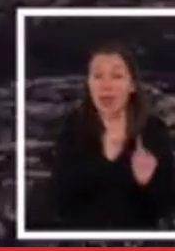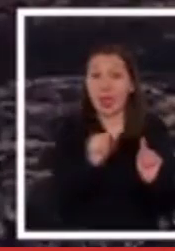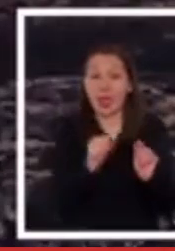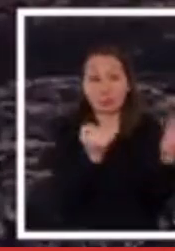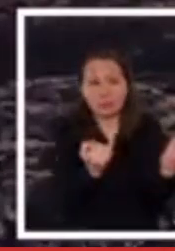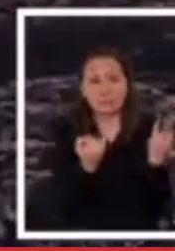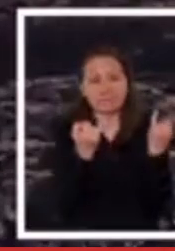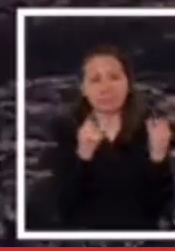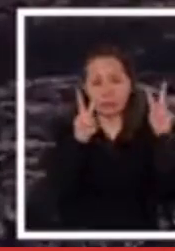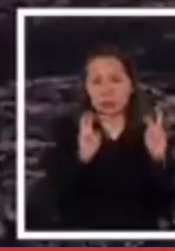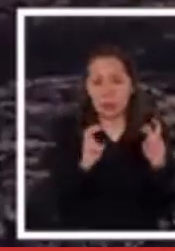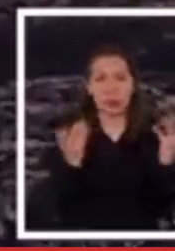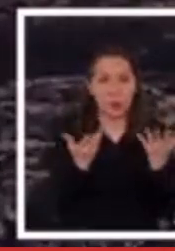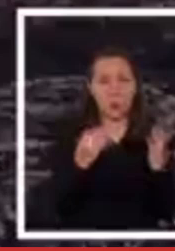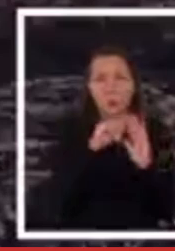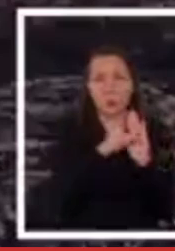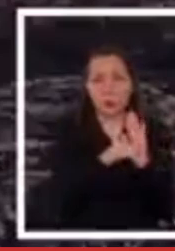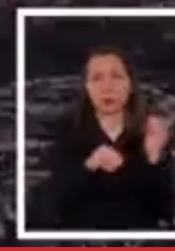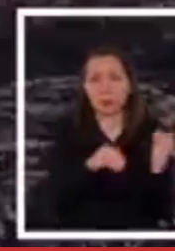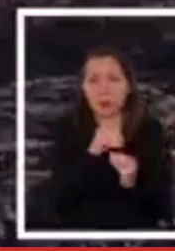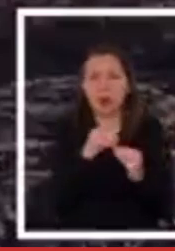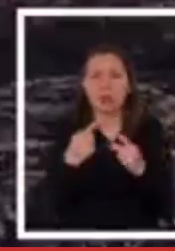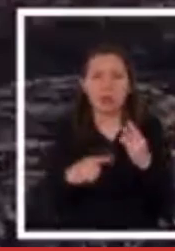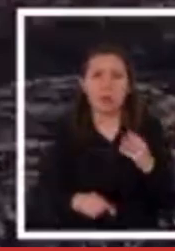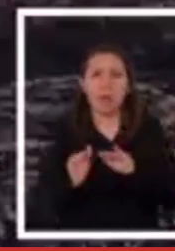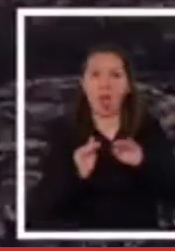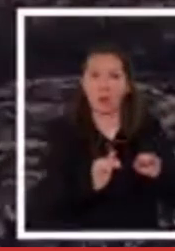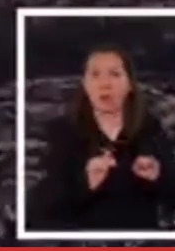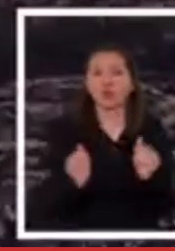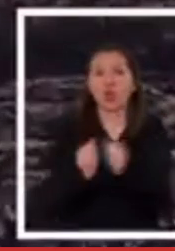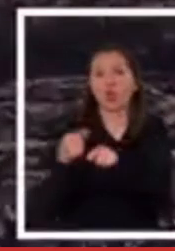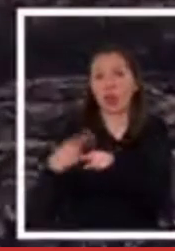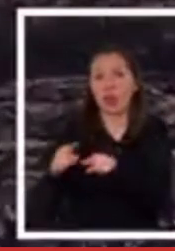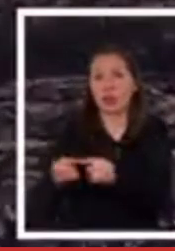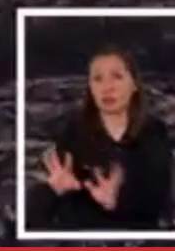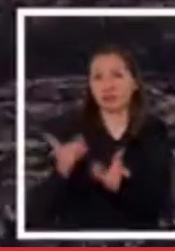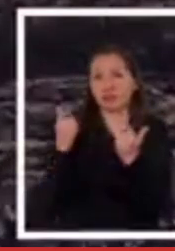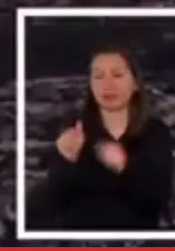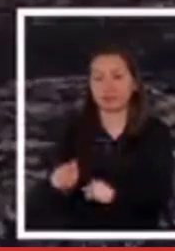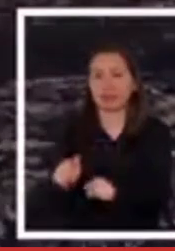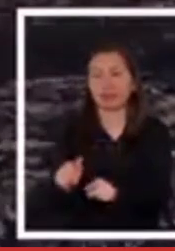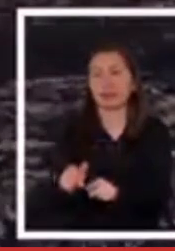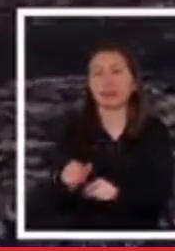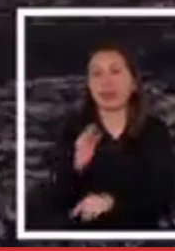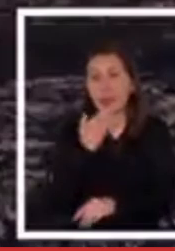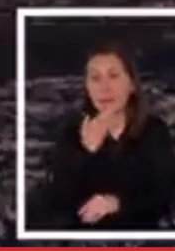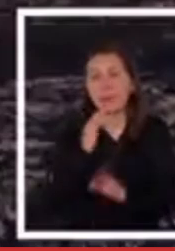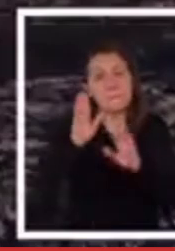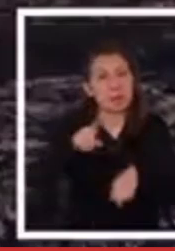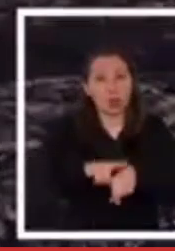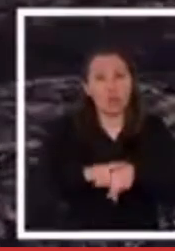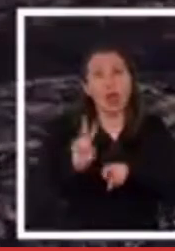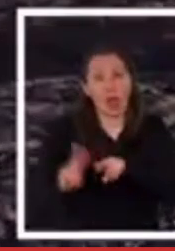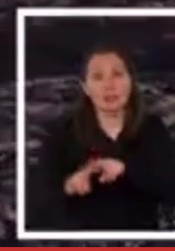dar instrucciones de la de la mezcla de apoyo y otra combinación con créditos blando para y llenar a